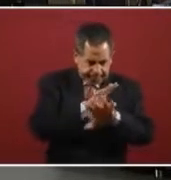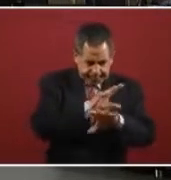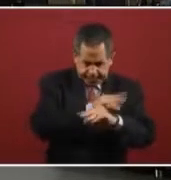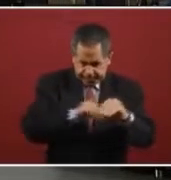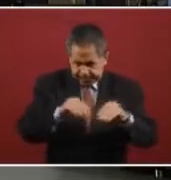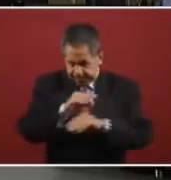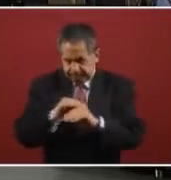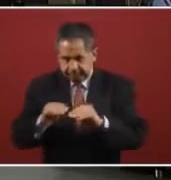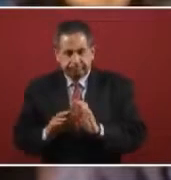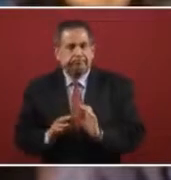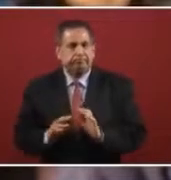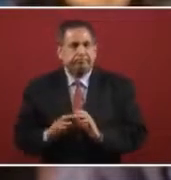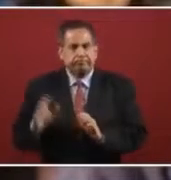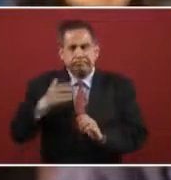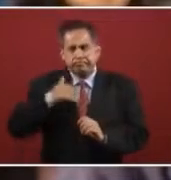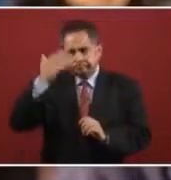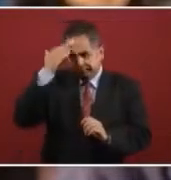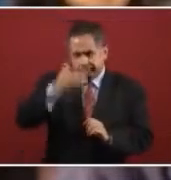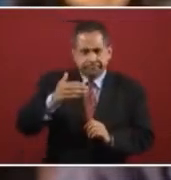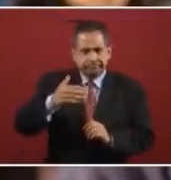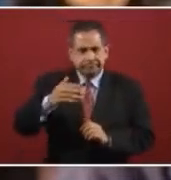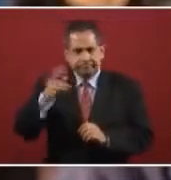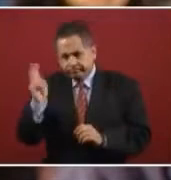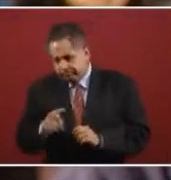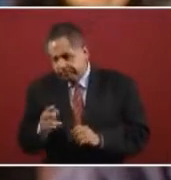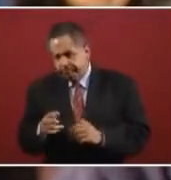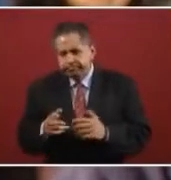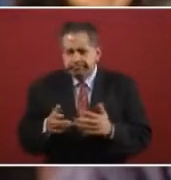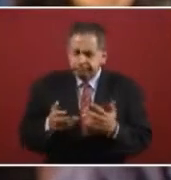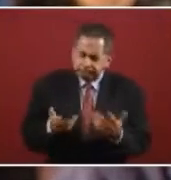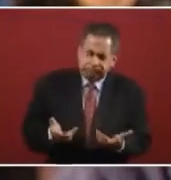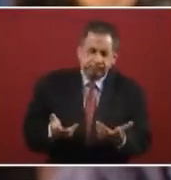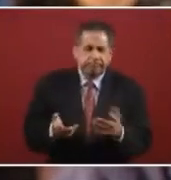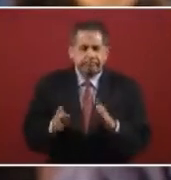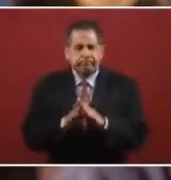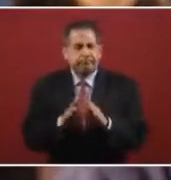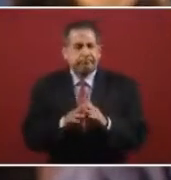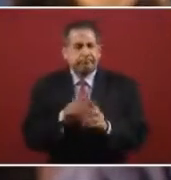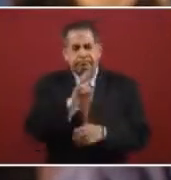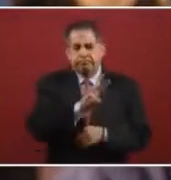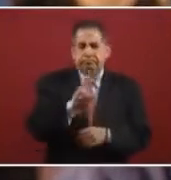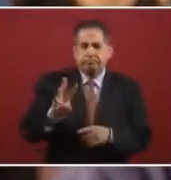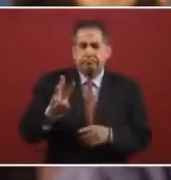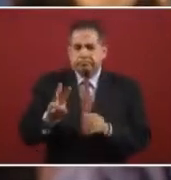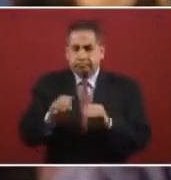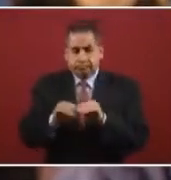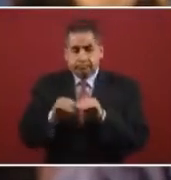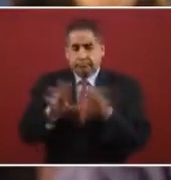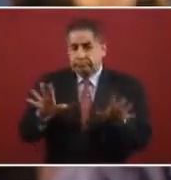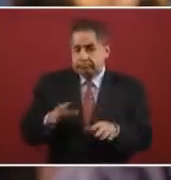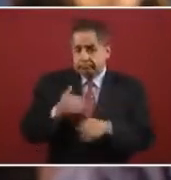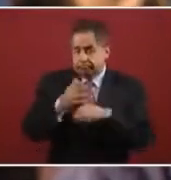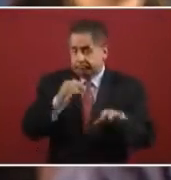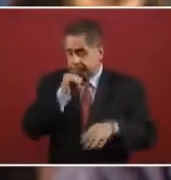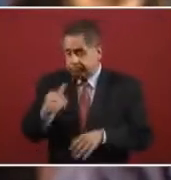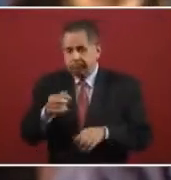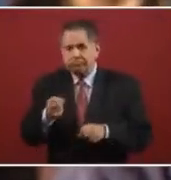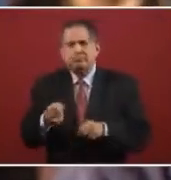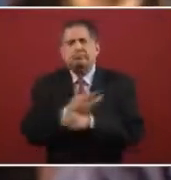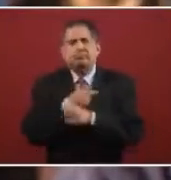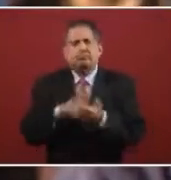Entonces, something saber, about si esto there's es verdad, something si being restructured, they want to know if it's no true, if there's a platform, they have